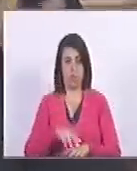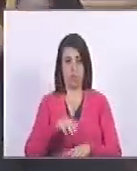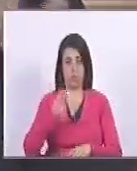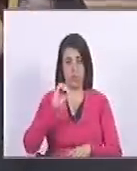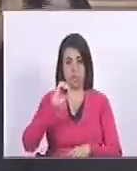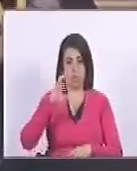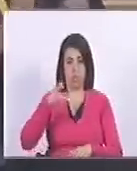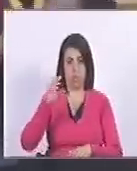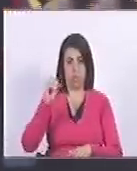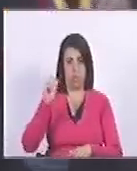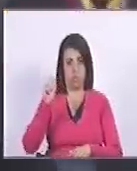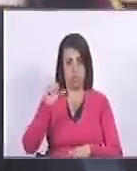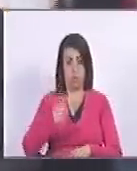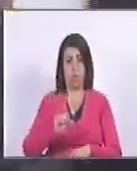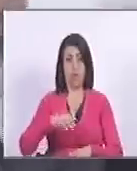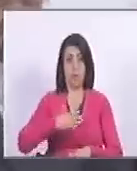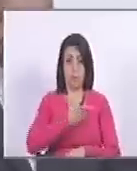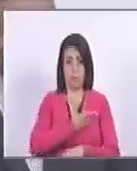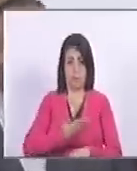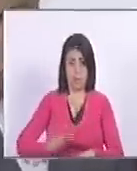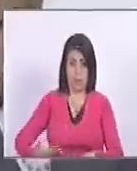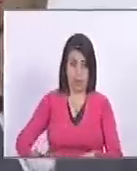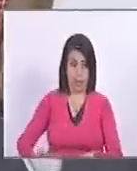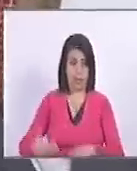que es el presidente del Orfeón Libertador.